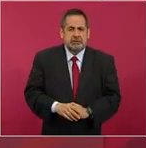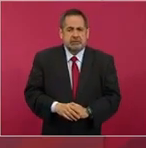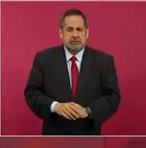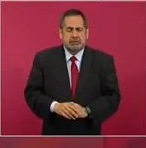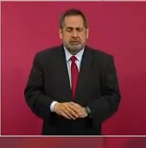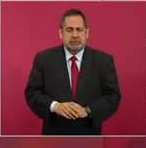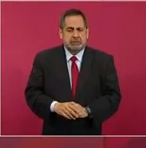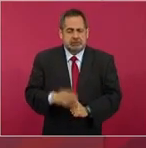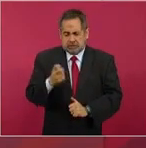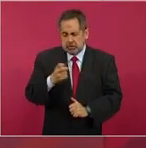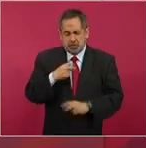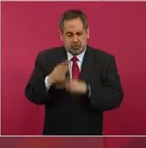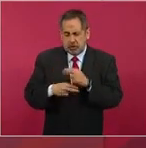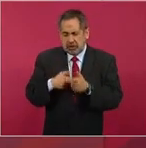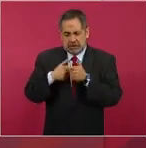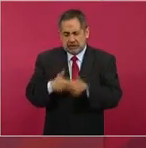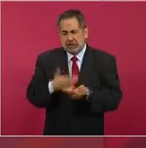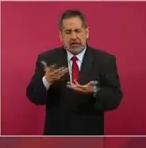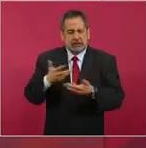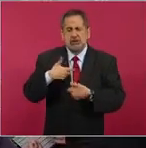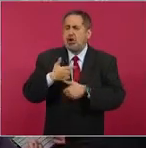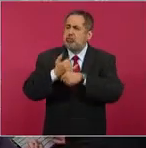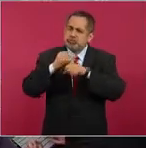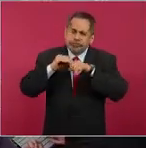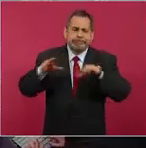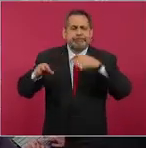Y eso es lo que vamos a seguir haciendo, o sea,